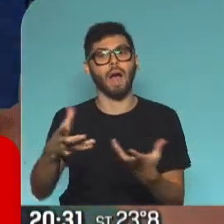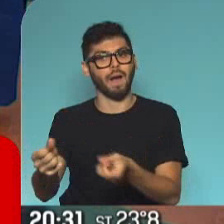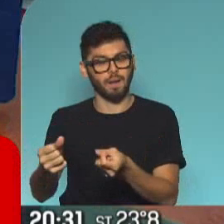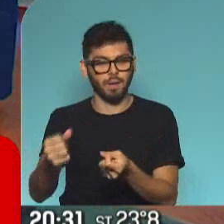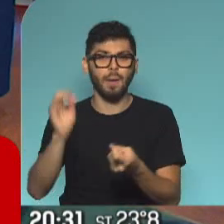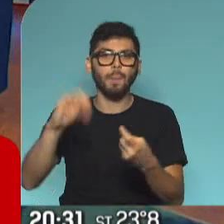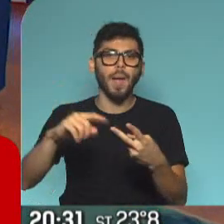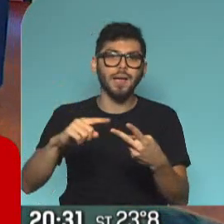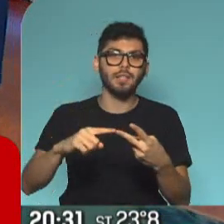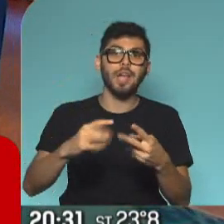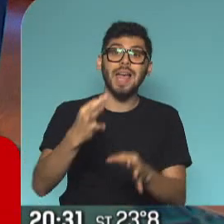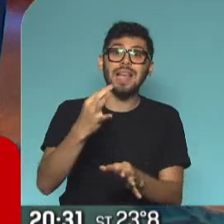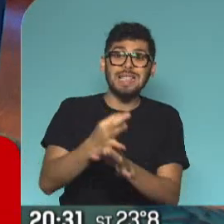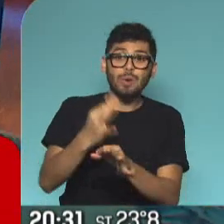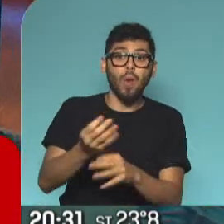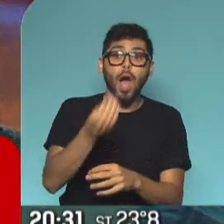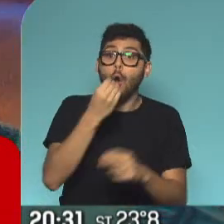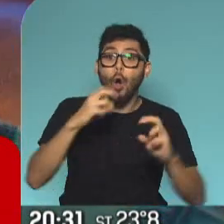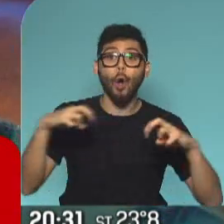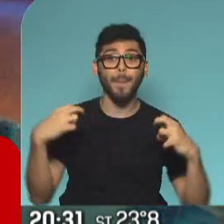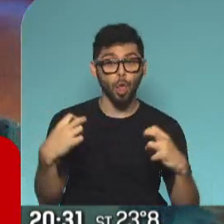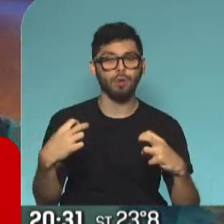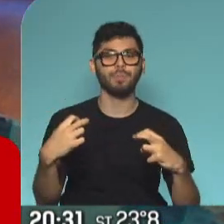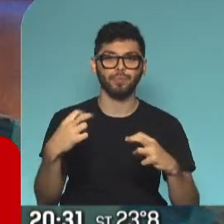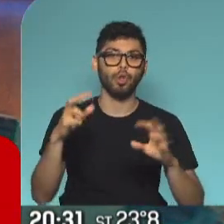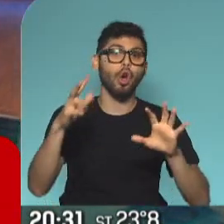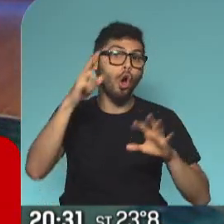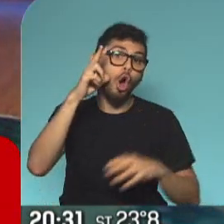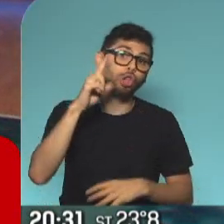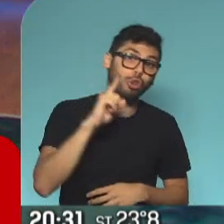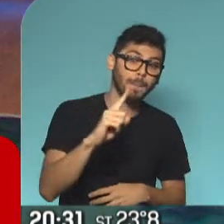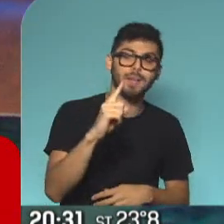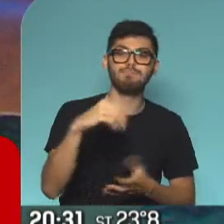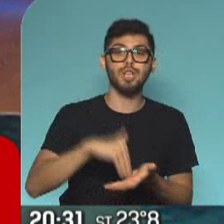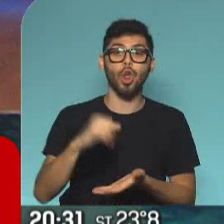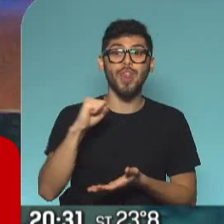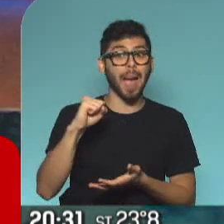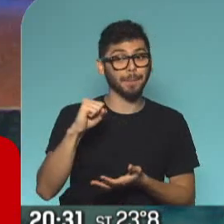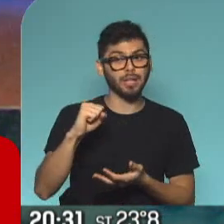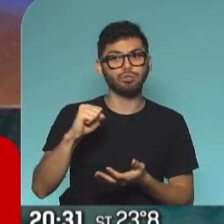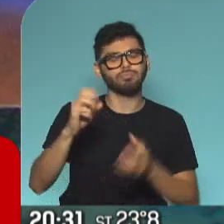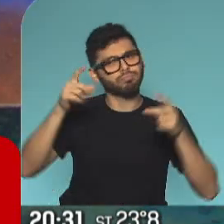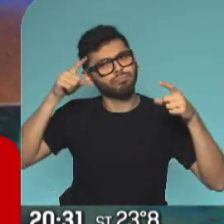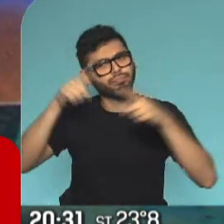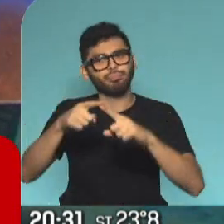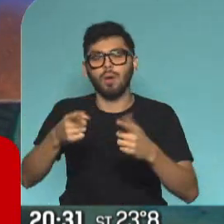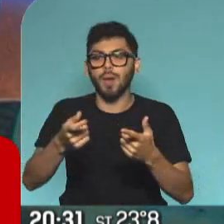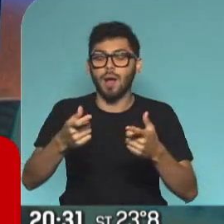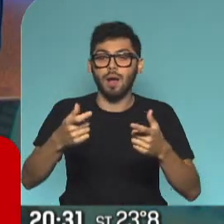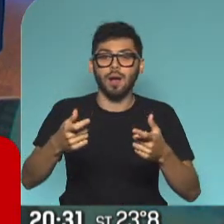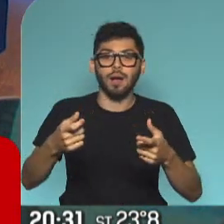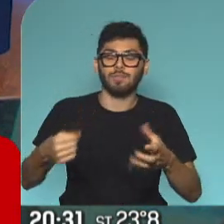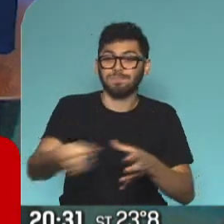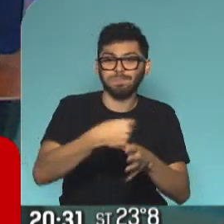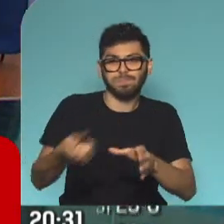con los comedores escolares. Bueno, también, ¿no? 8.000 millones de pesos destinados básicamente en viandas para